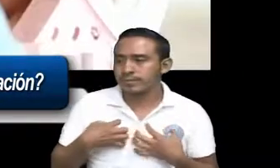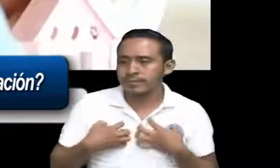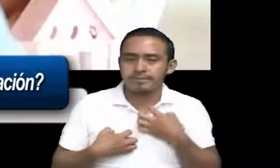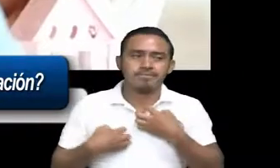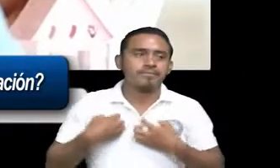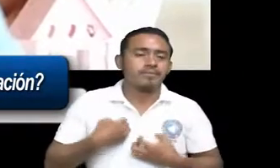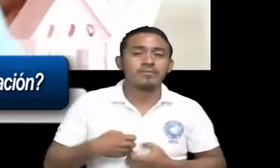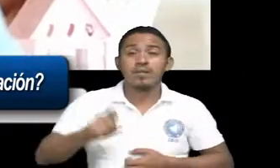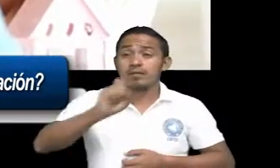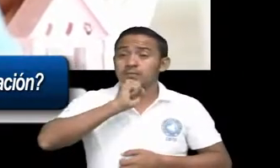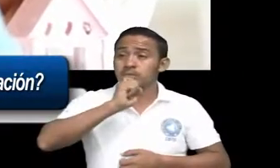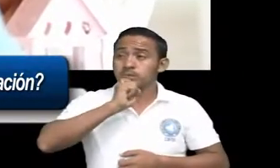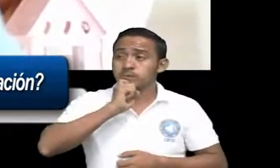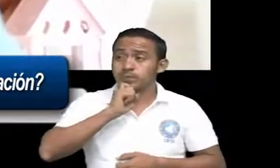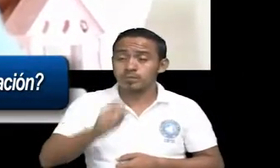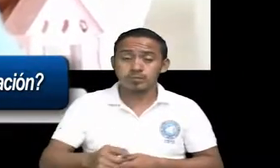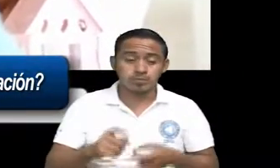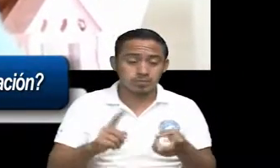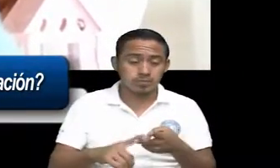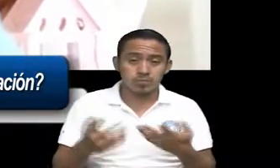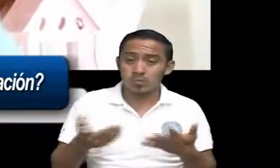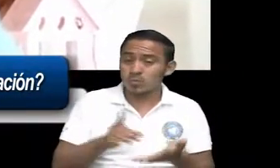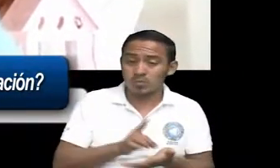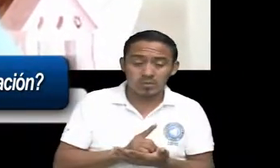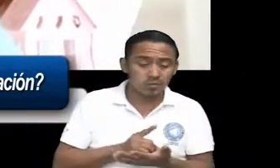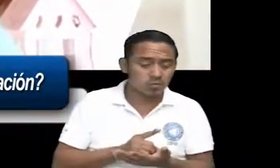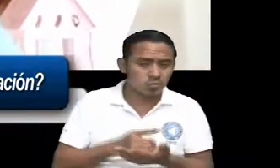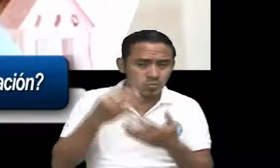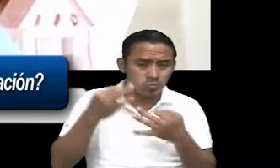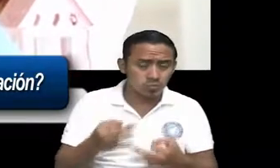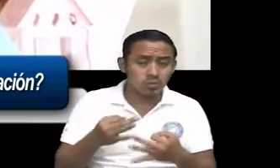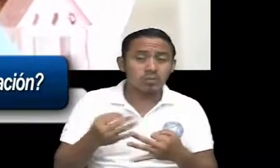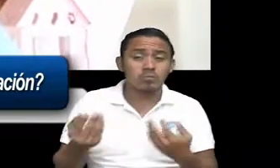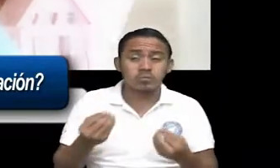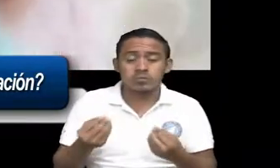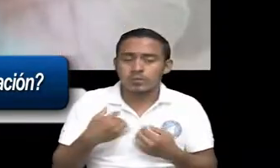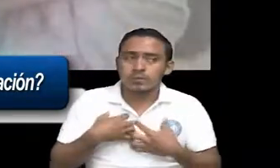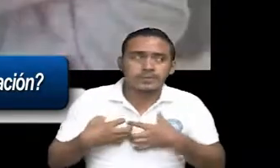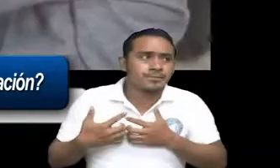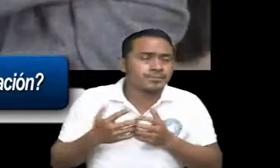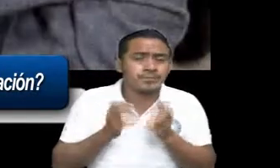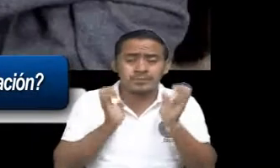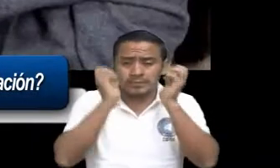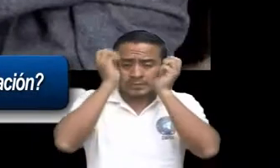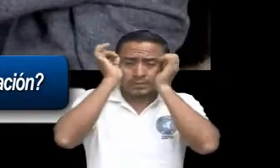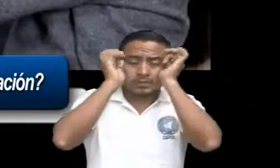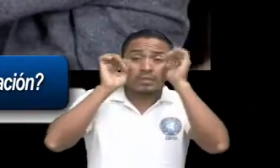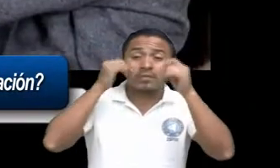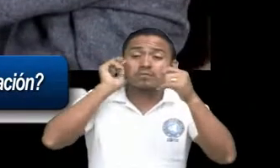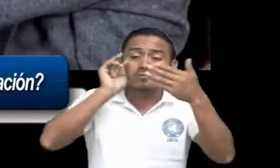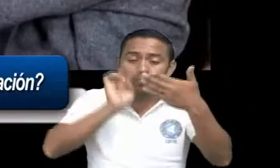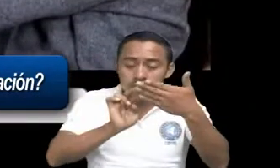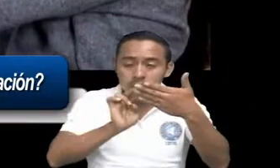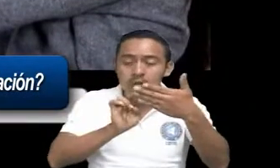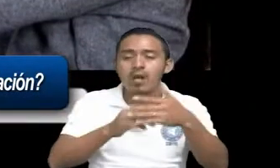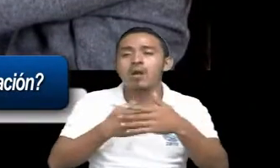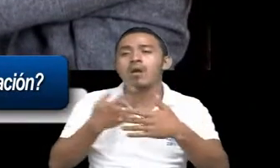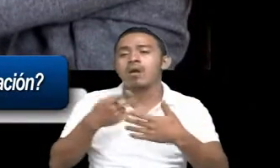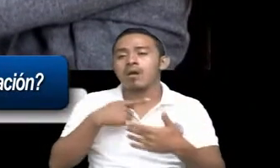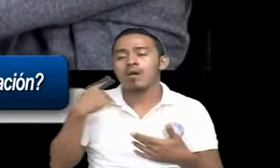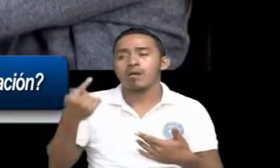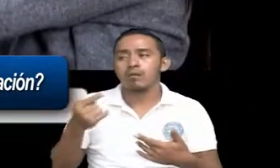el tema de los celos, la inseguridad es tan intensa que genera mucha angustia en la persona, y hasta que yo veo que me